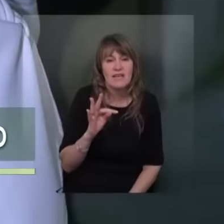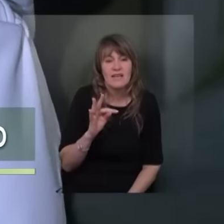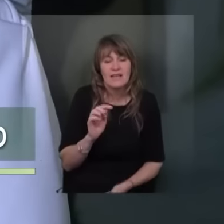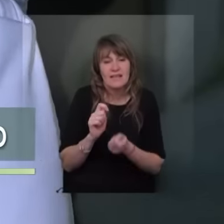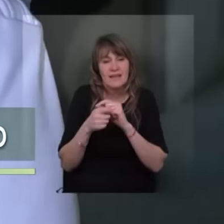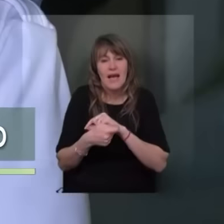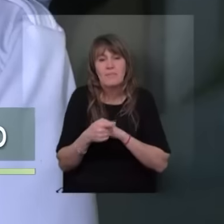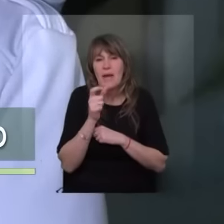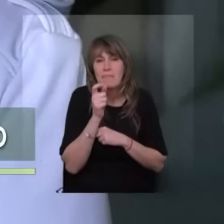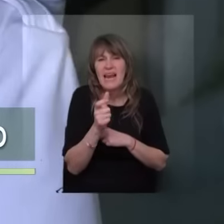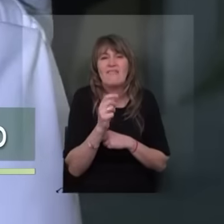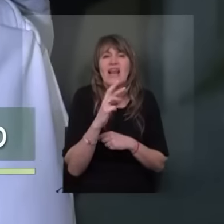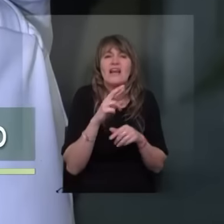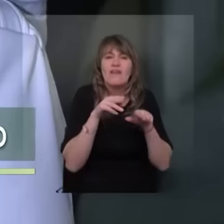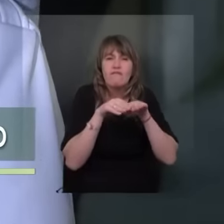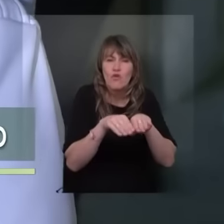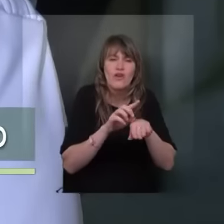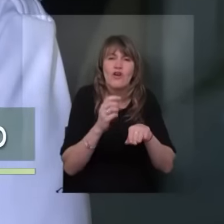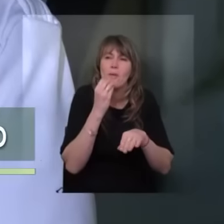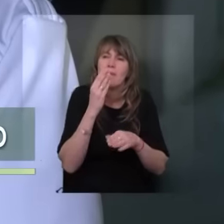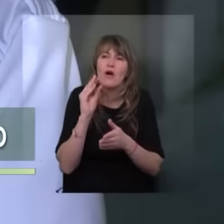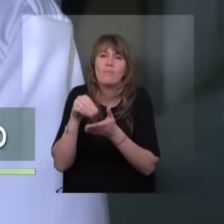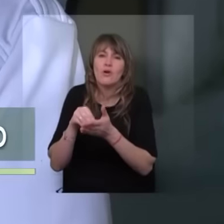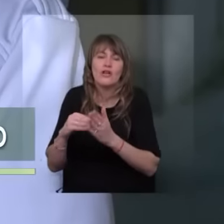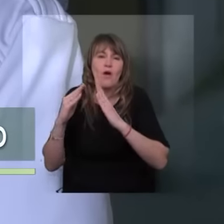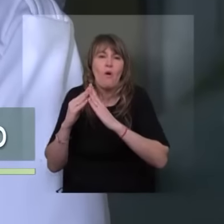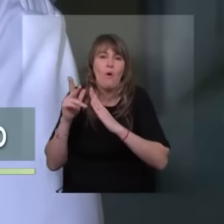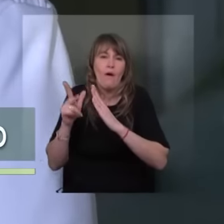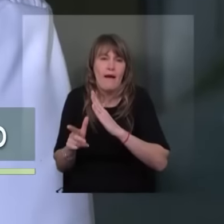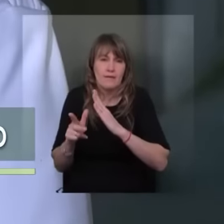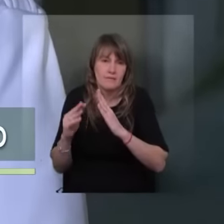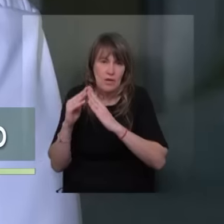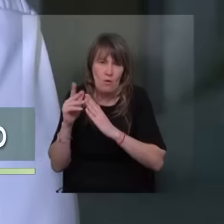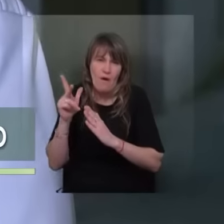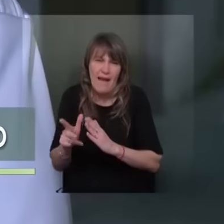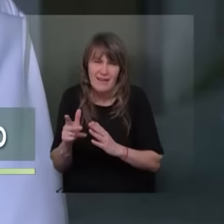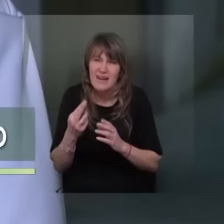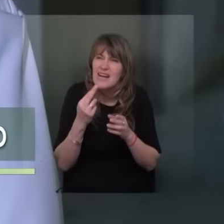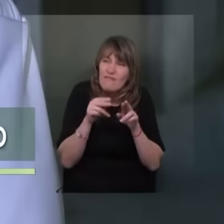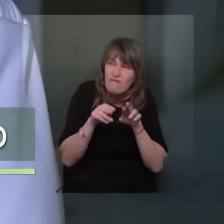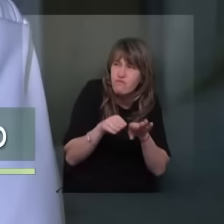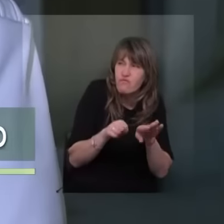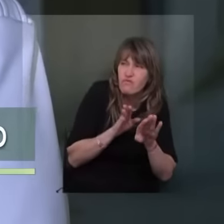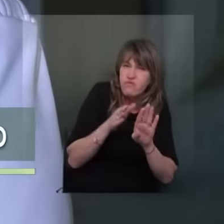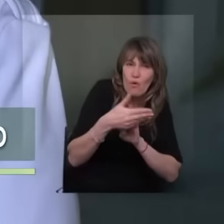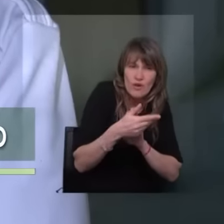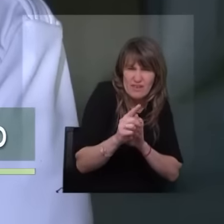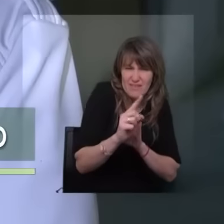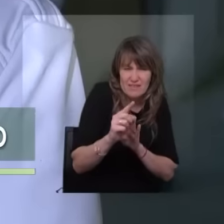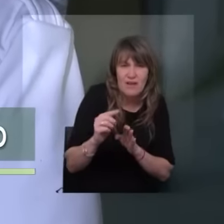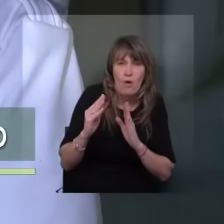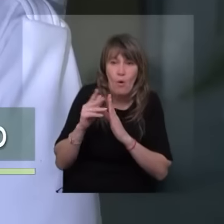Refugio a cambiar la palabra hogar porque porque Bueno es un hogar en el que conviven 12 personas